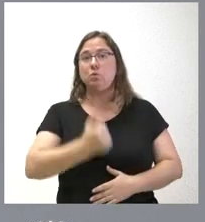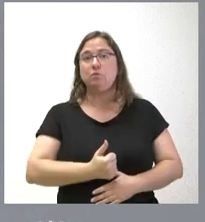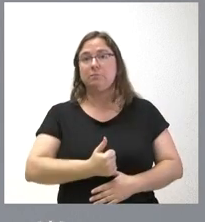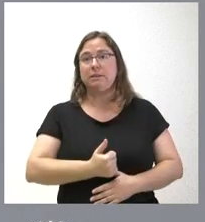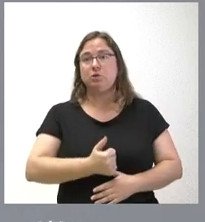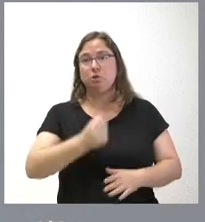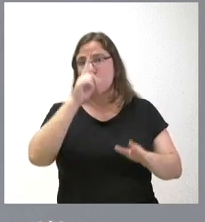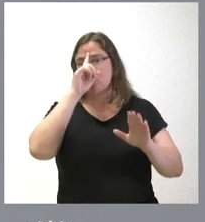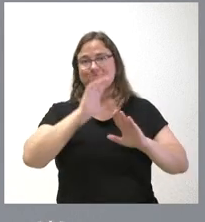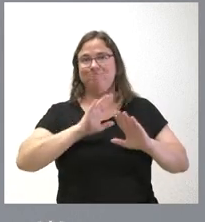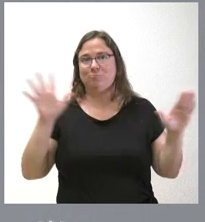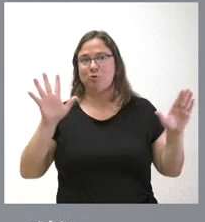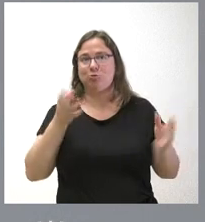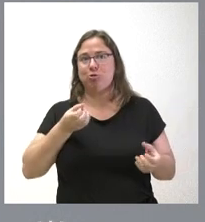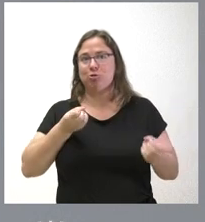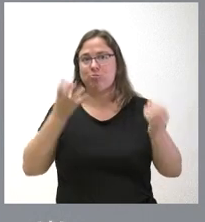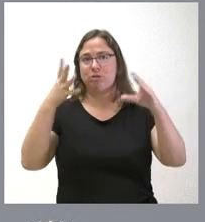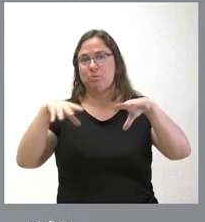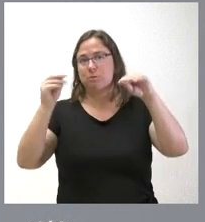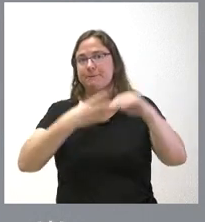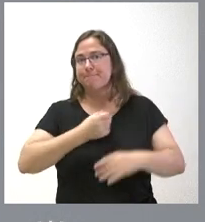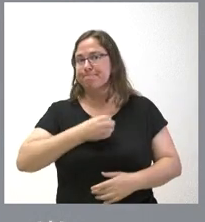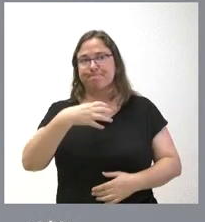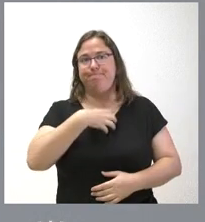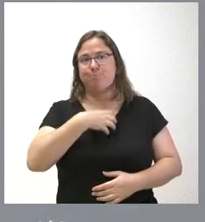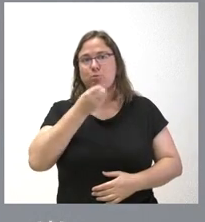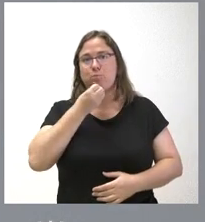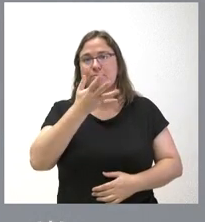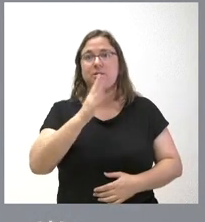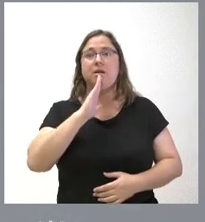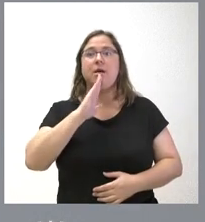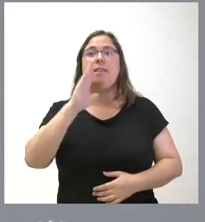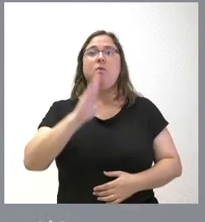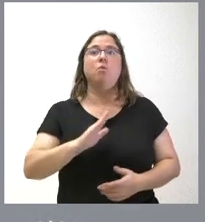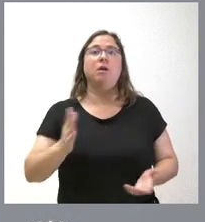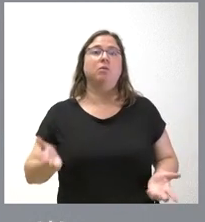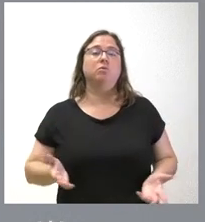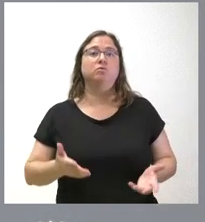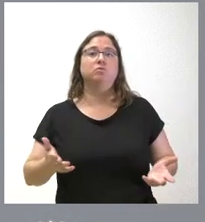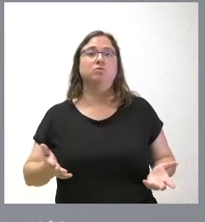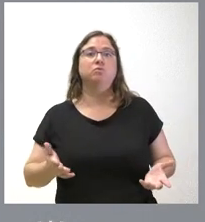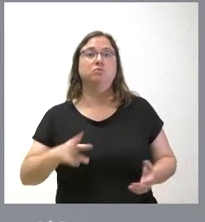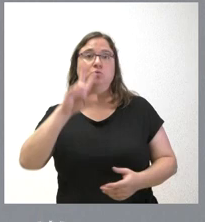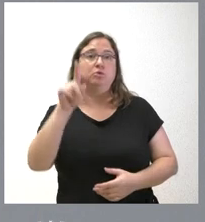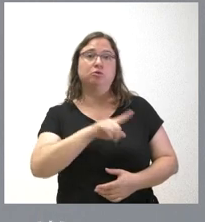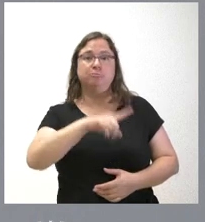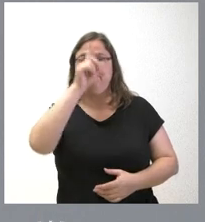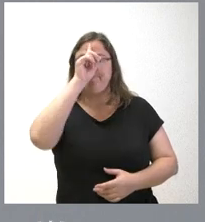a poder opinar sobre las mismas si esta es una vía adecuada o no